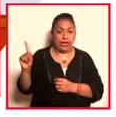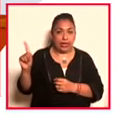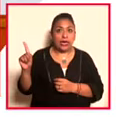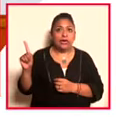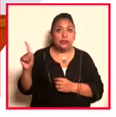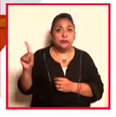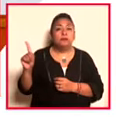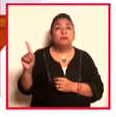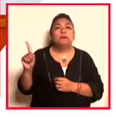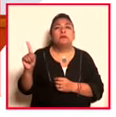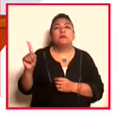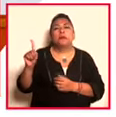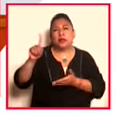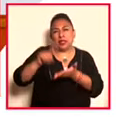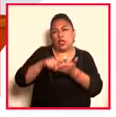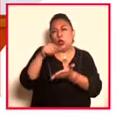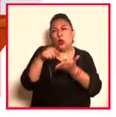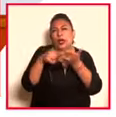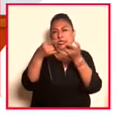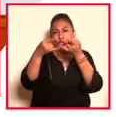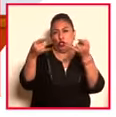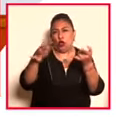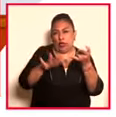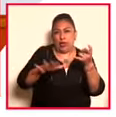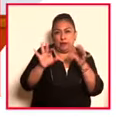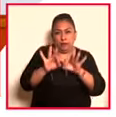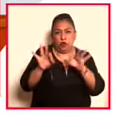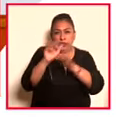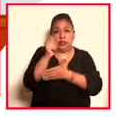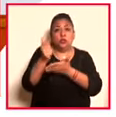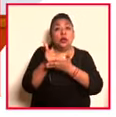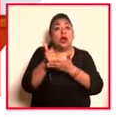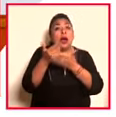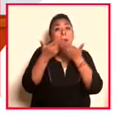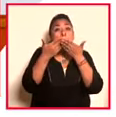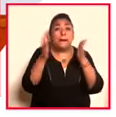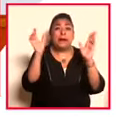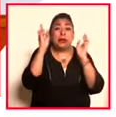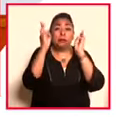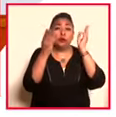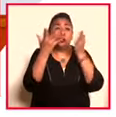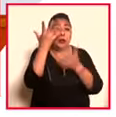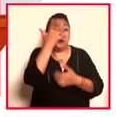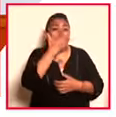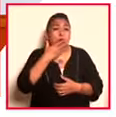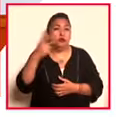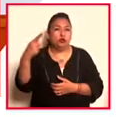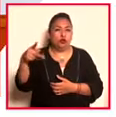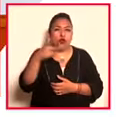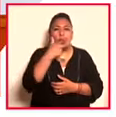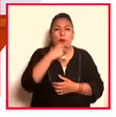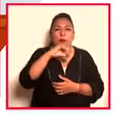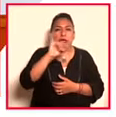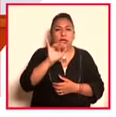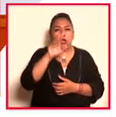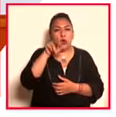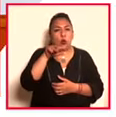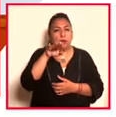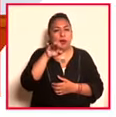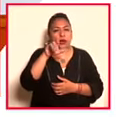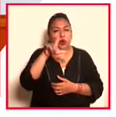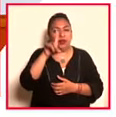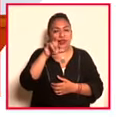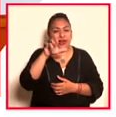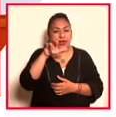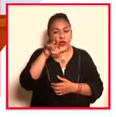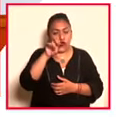en la parte histórica de la ciudad. Deberían abrir un hermoso museo de Juan Manuel de la Rosa. El maestro Juan Manuel de